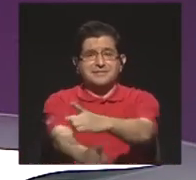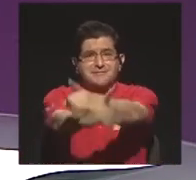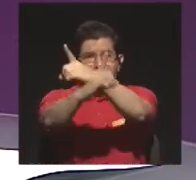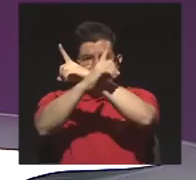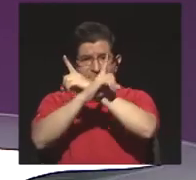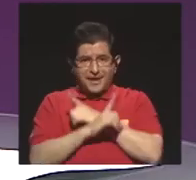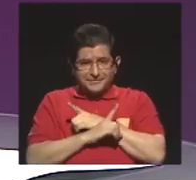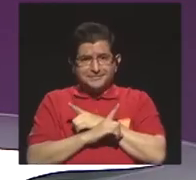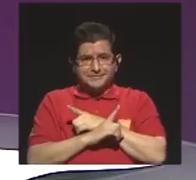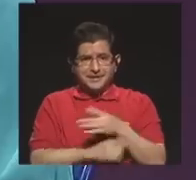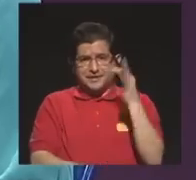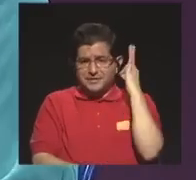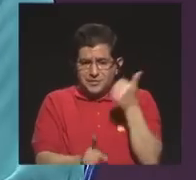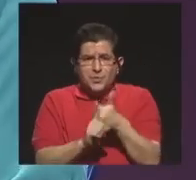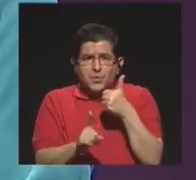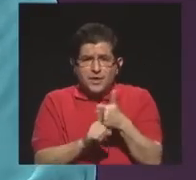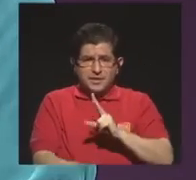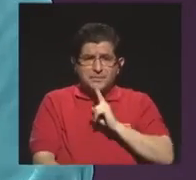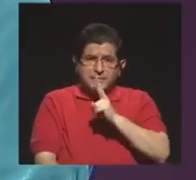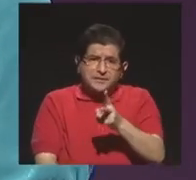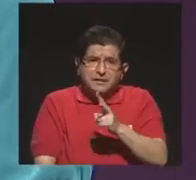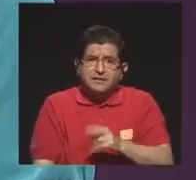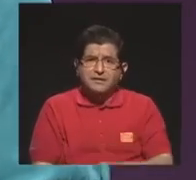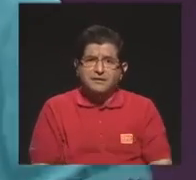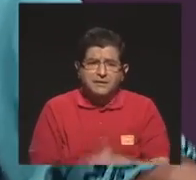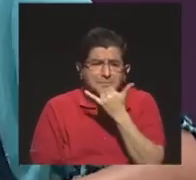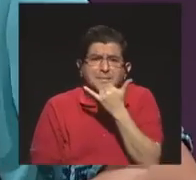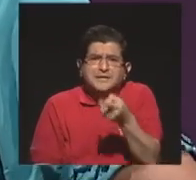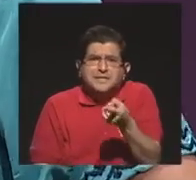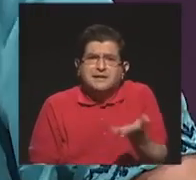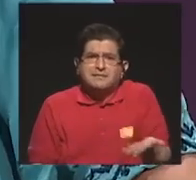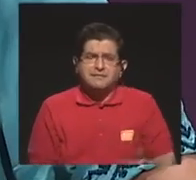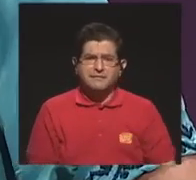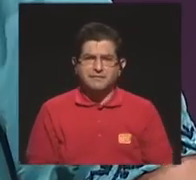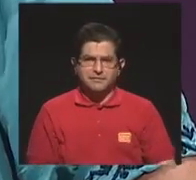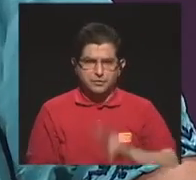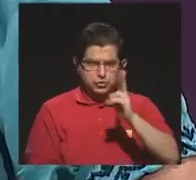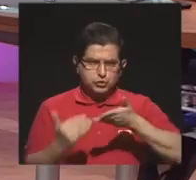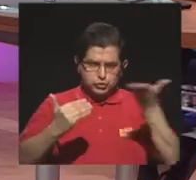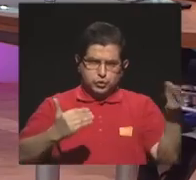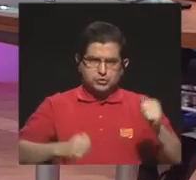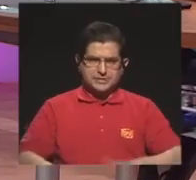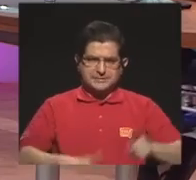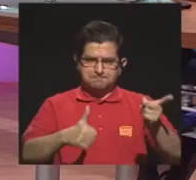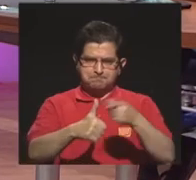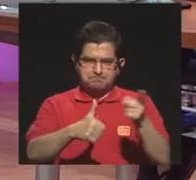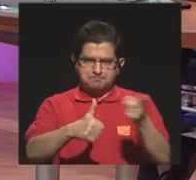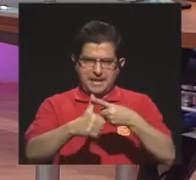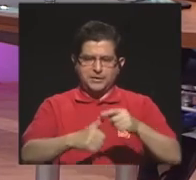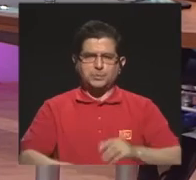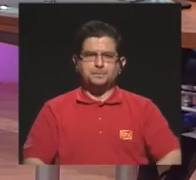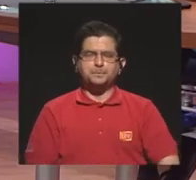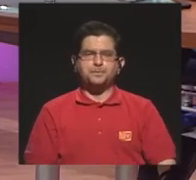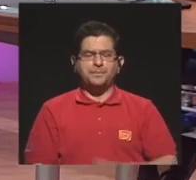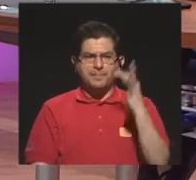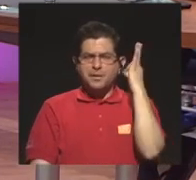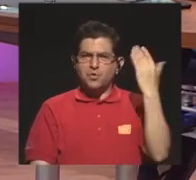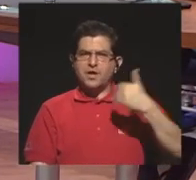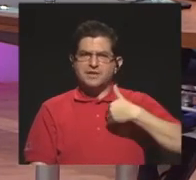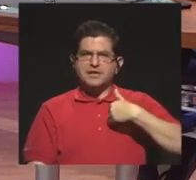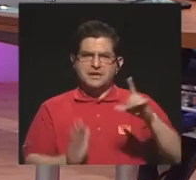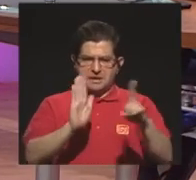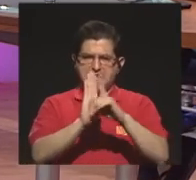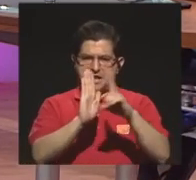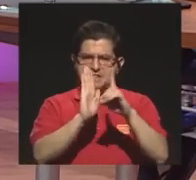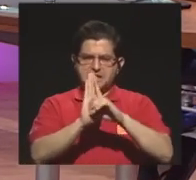defender a las mujeres. ¿Cierto o no es cierto? ¿Qué está pasando ahí? Bueno, son dos elementos. Primero, las mujeres tenemos el